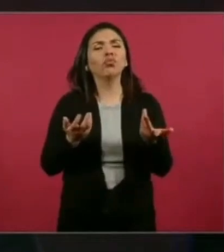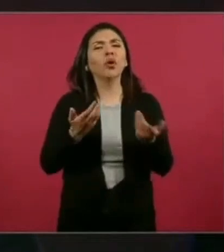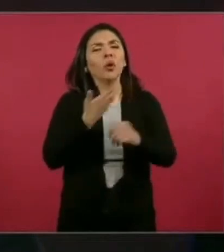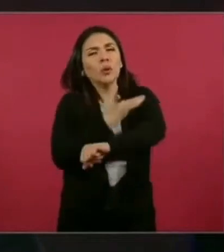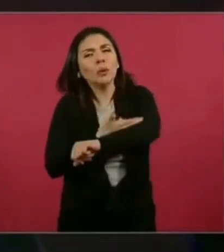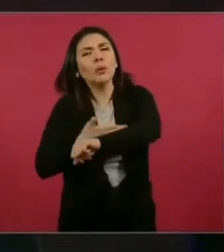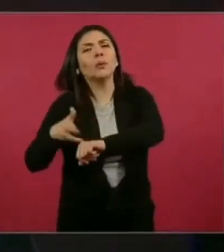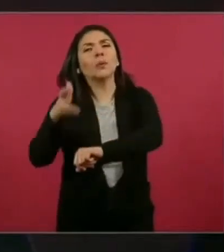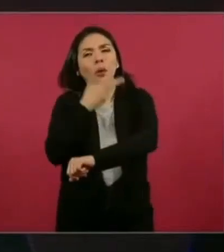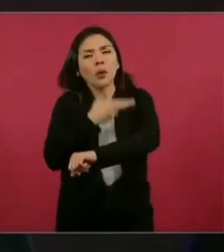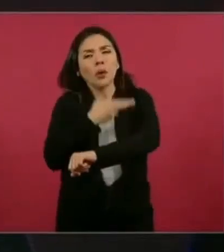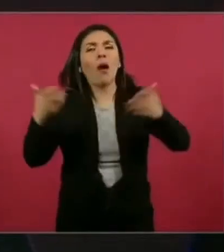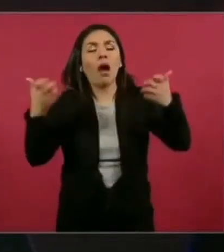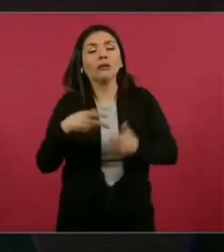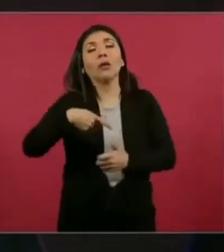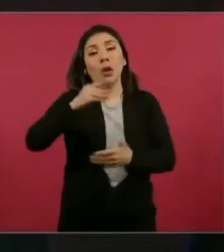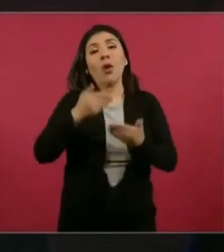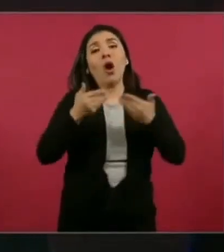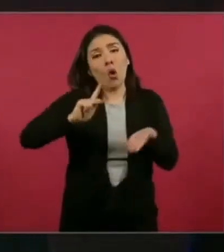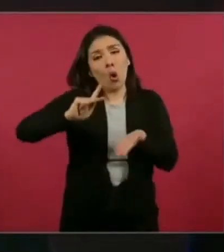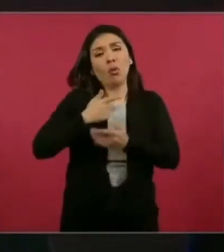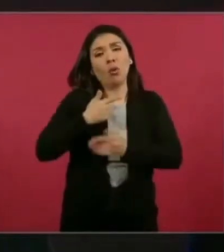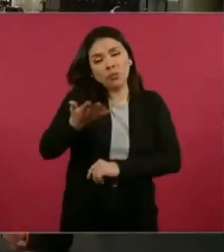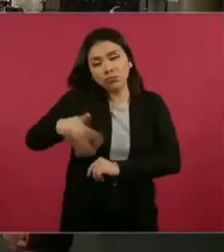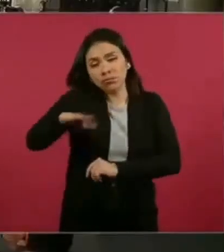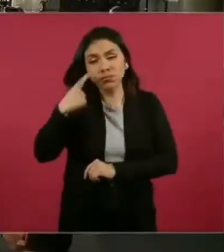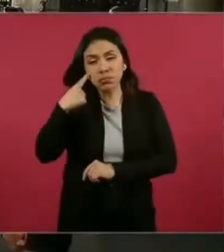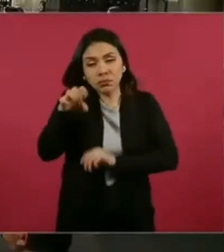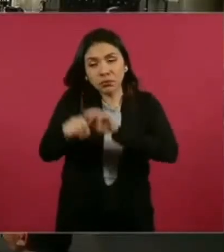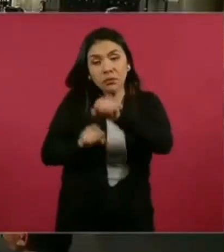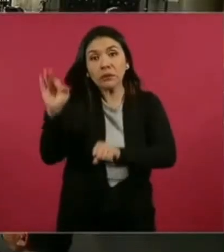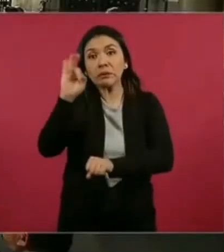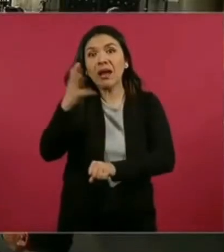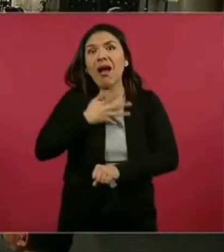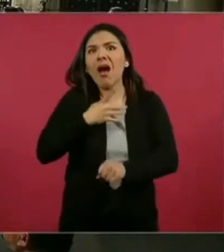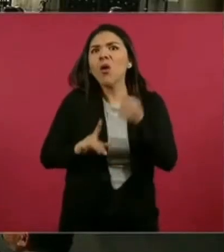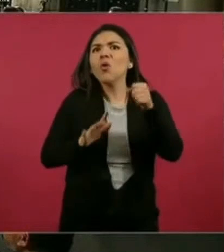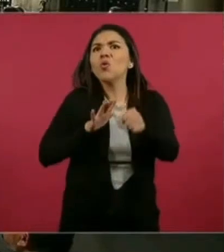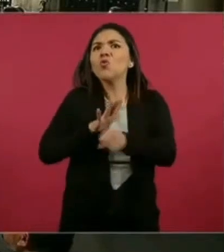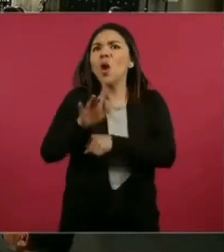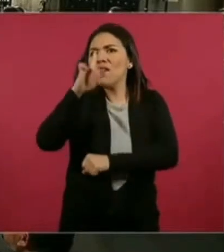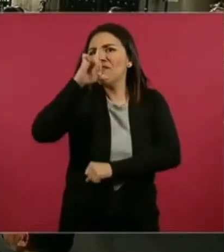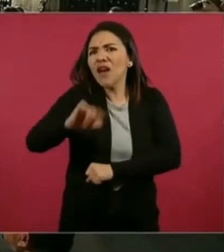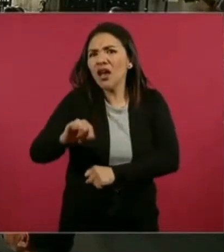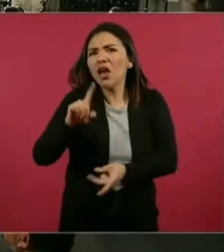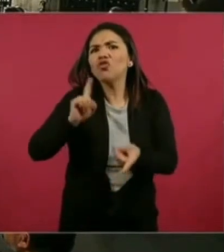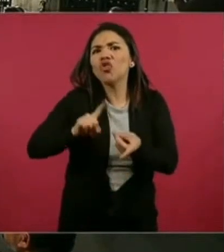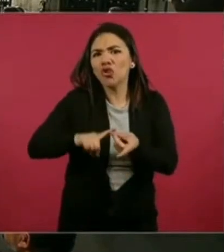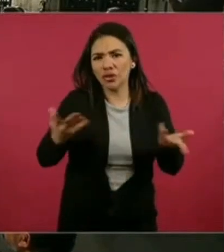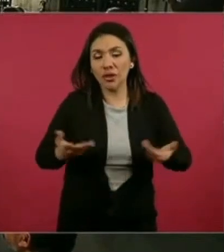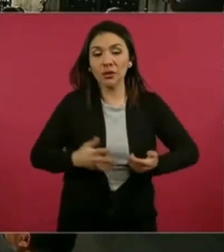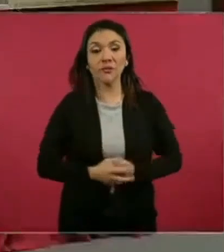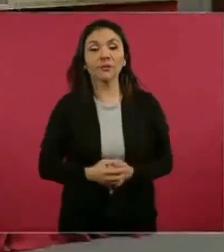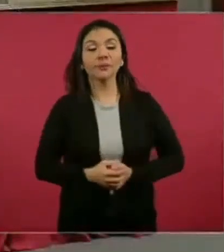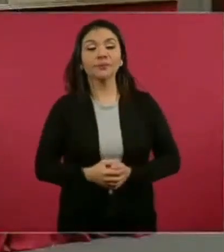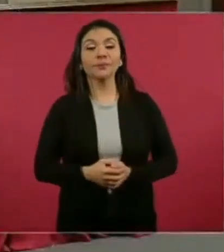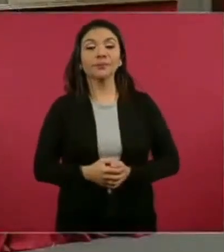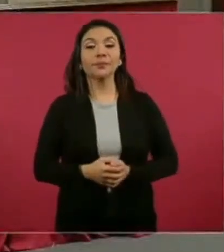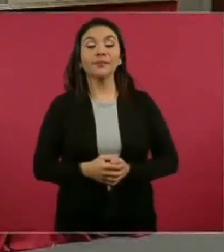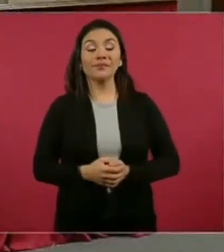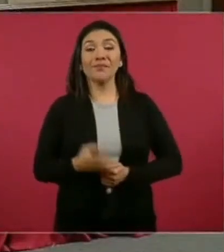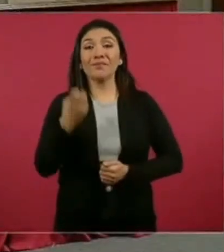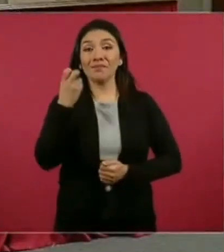periódica, pero nuevamente se hizo una detección para ver si había habido una falla en el aplicativo. Ahora, el diagnóstico